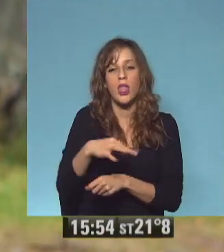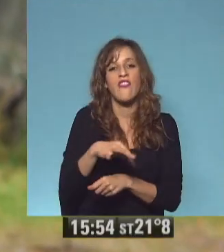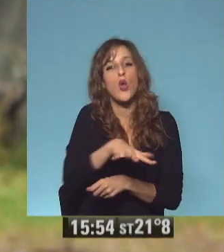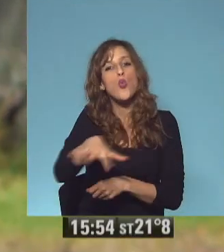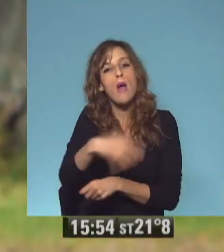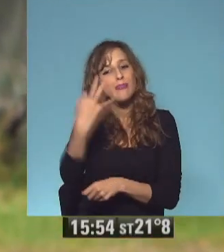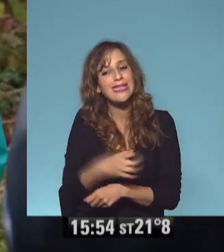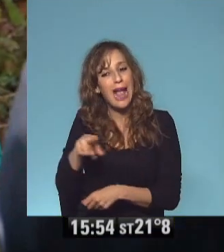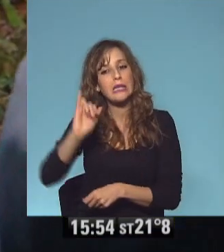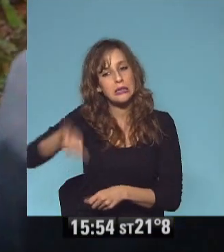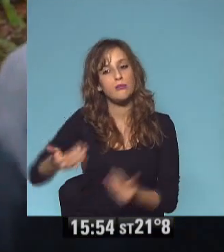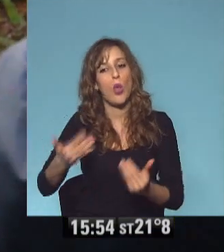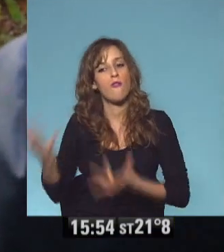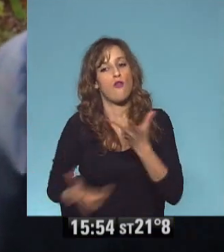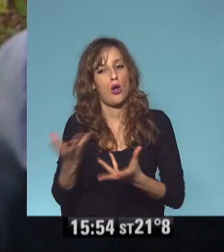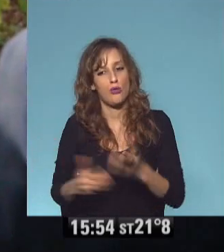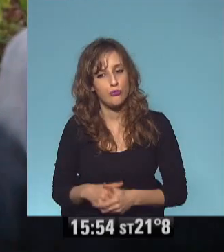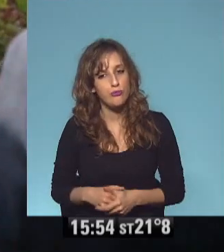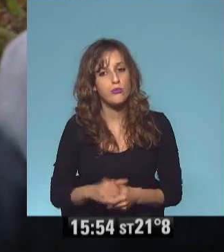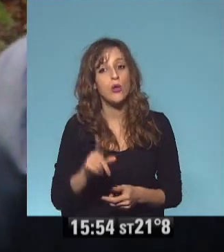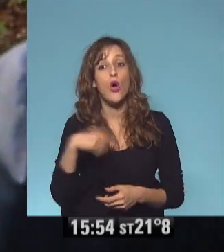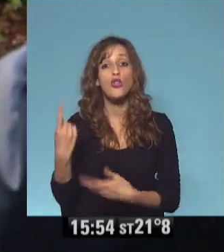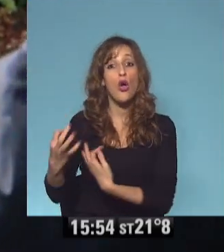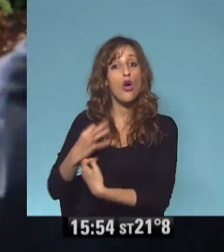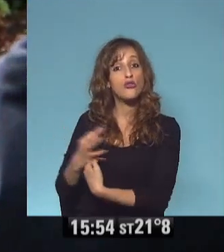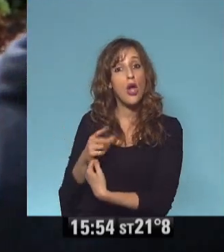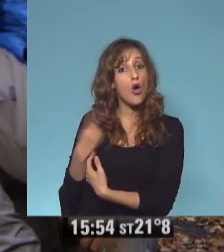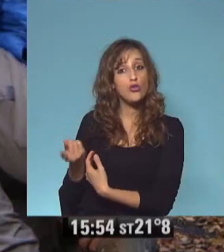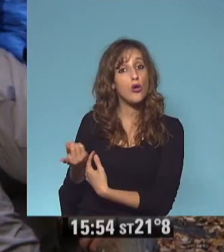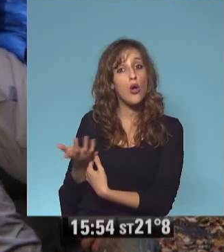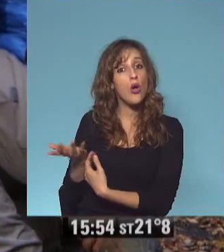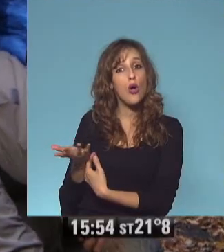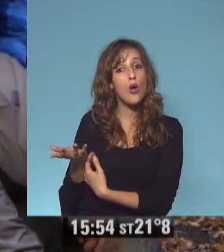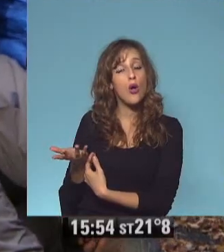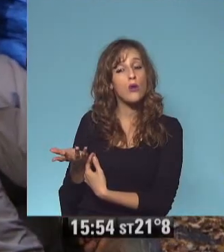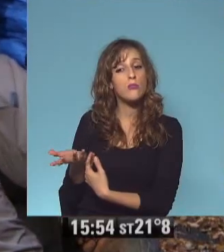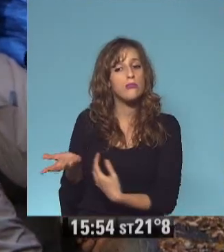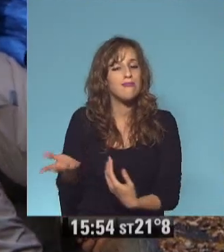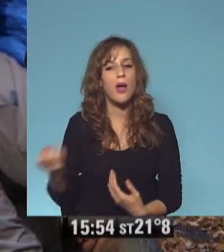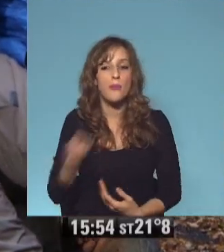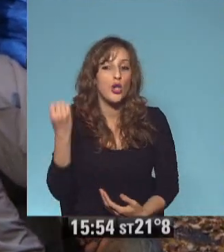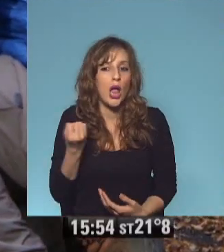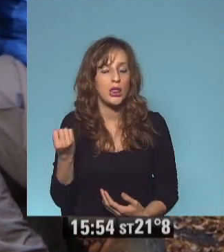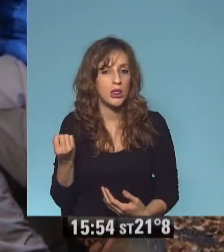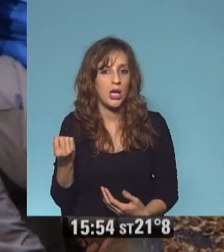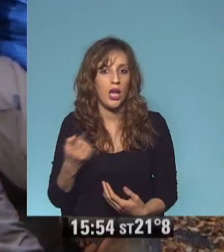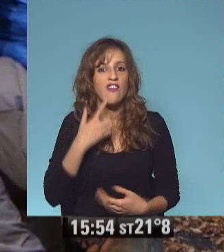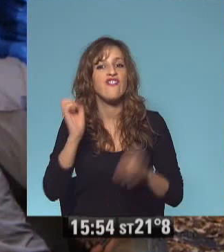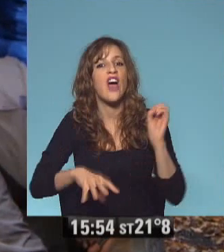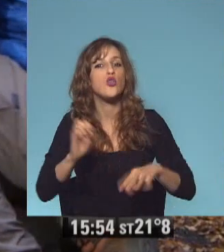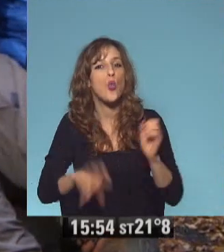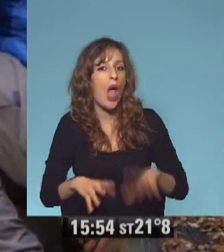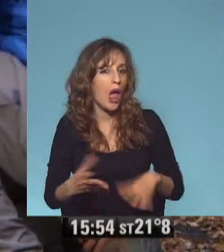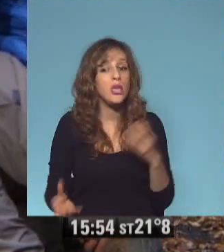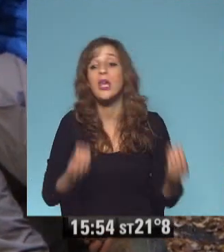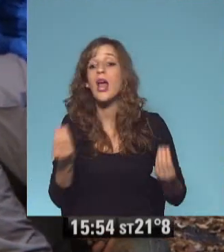armados Para poder hacer fuego ¿Y alguna otra recomendación Para cuando vayamos a hacer camping? Un tema muy importante ¿Qué hacemos con la basura? Con los